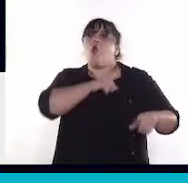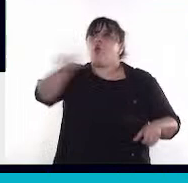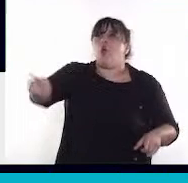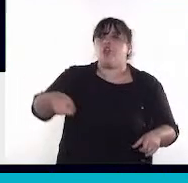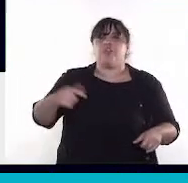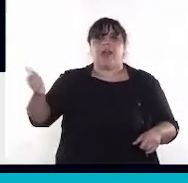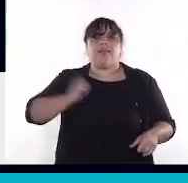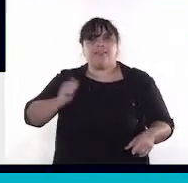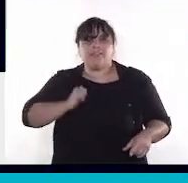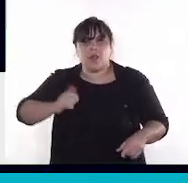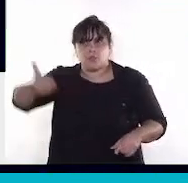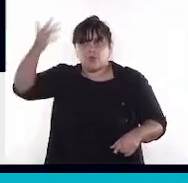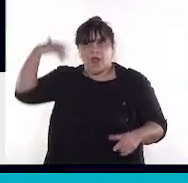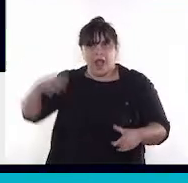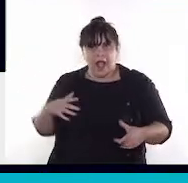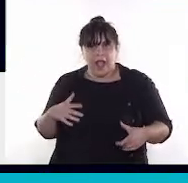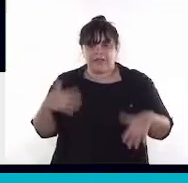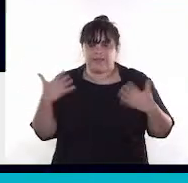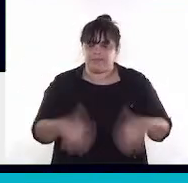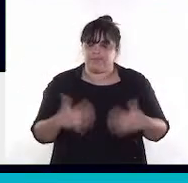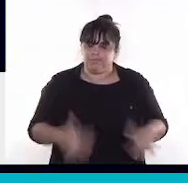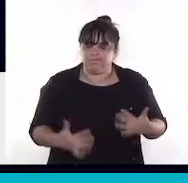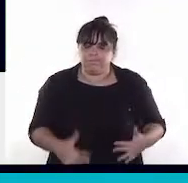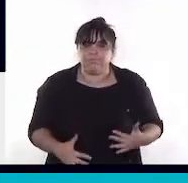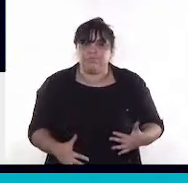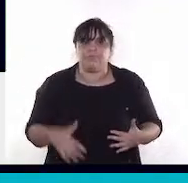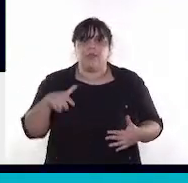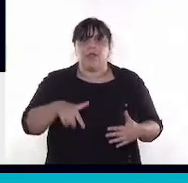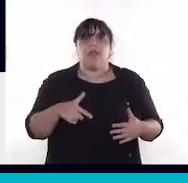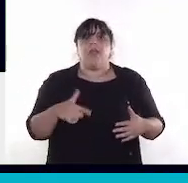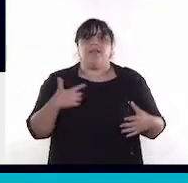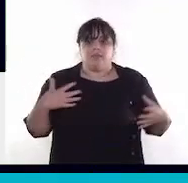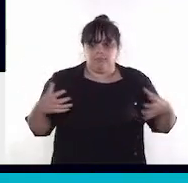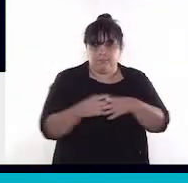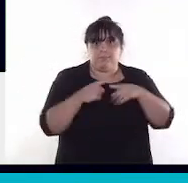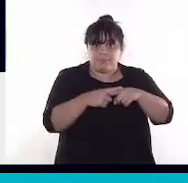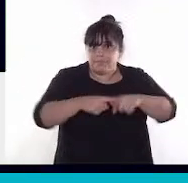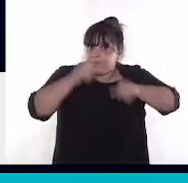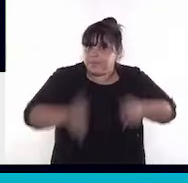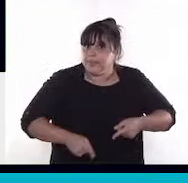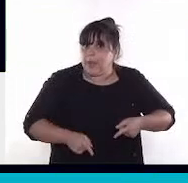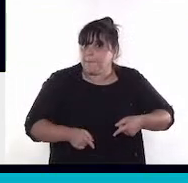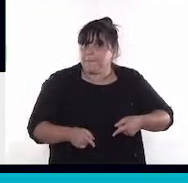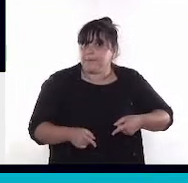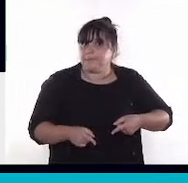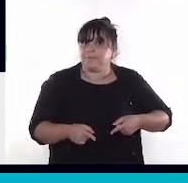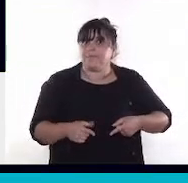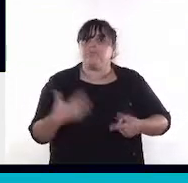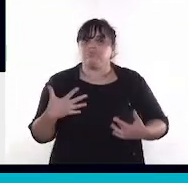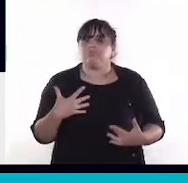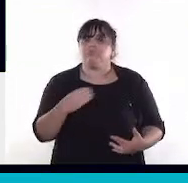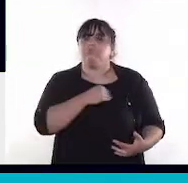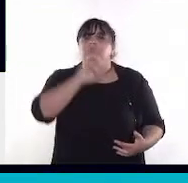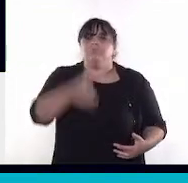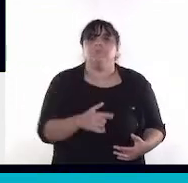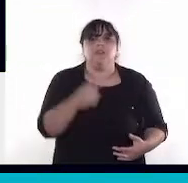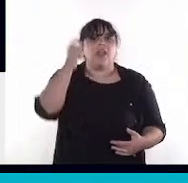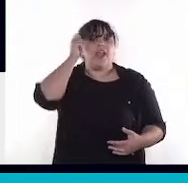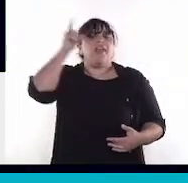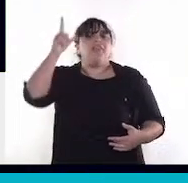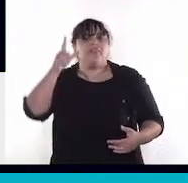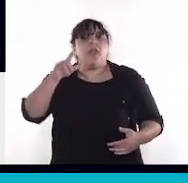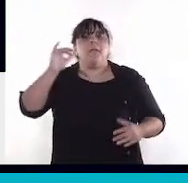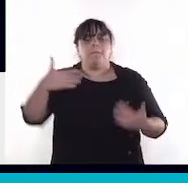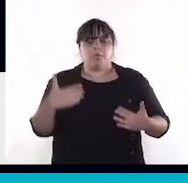entregado muchísimo. Esta fuerza política va a tener también la vocación, la creatividad y la grandeza de